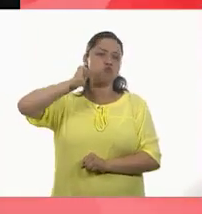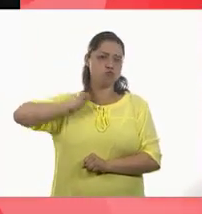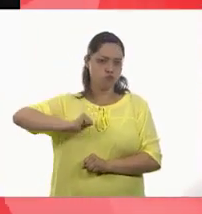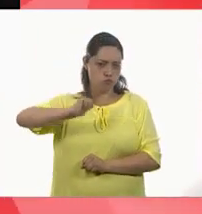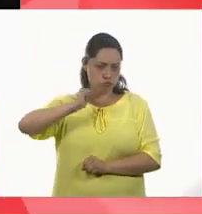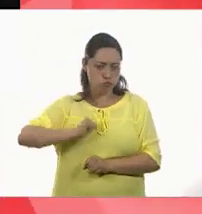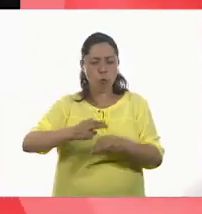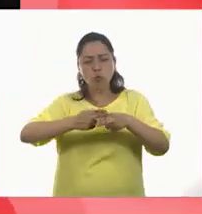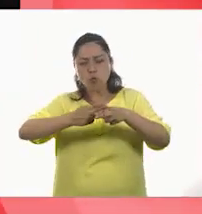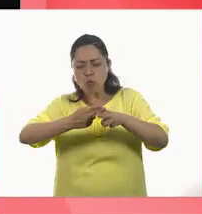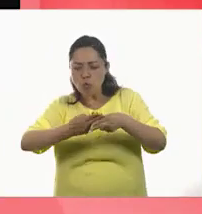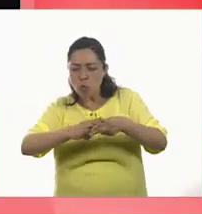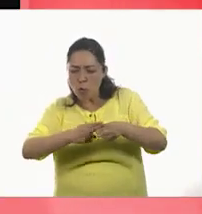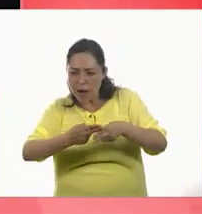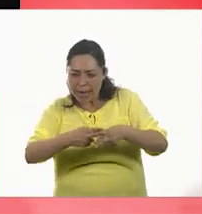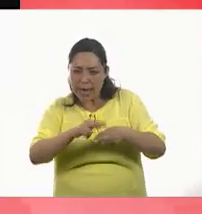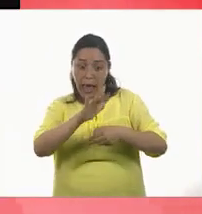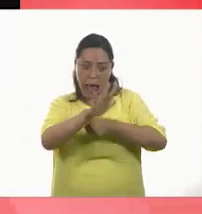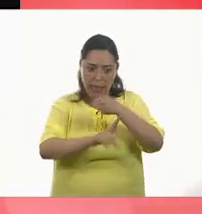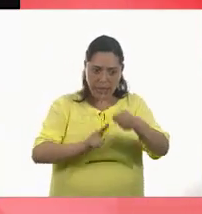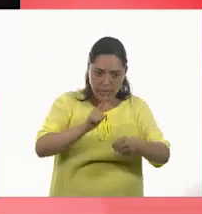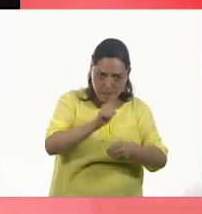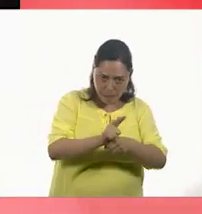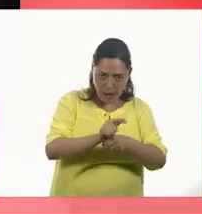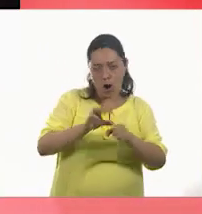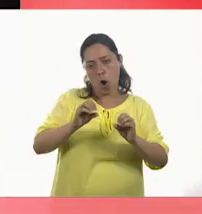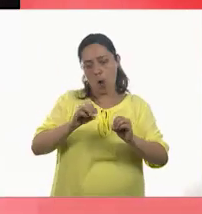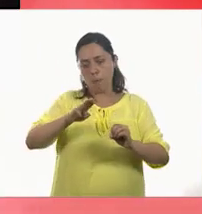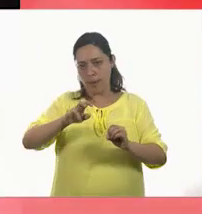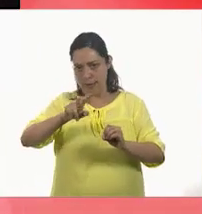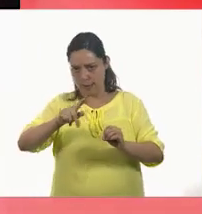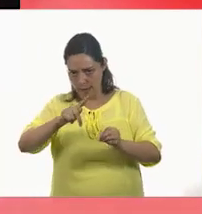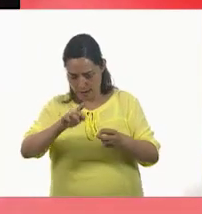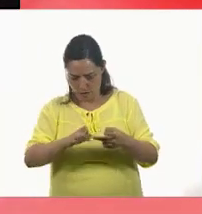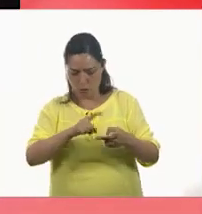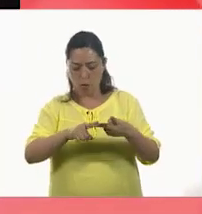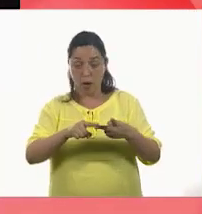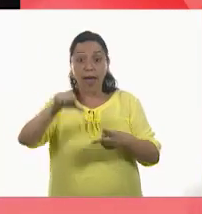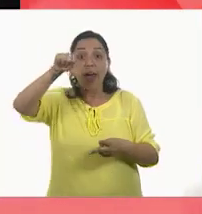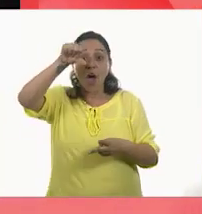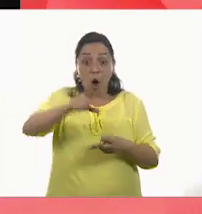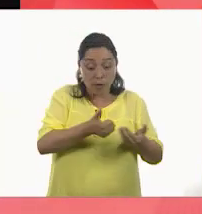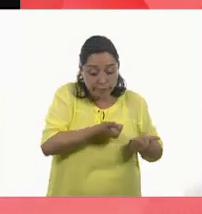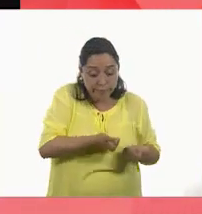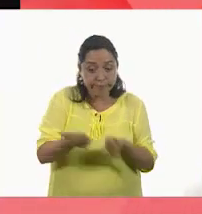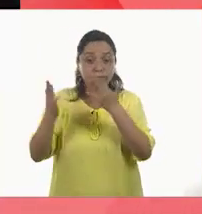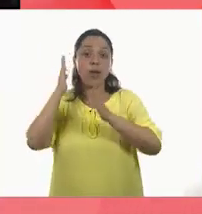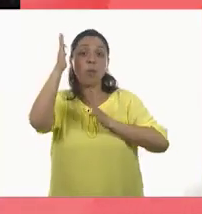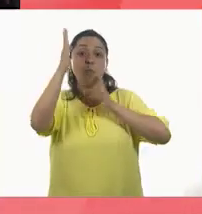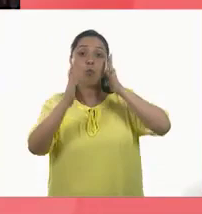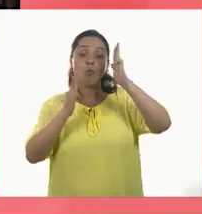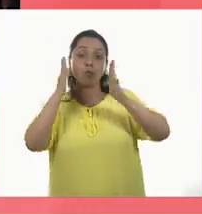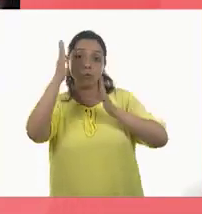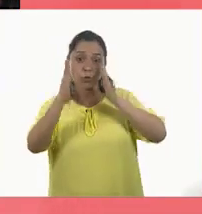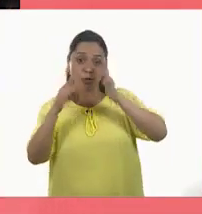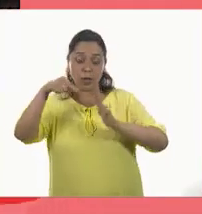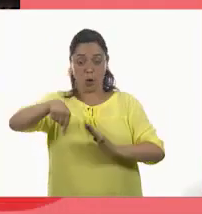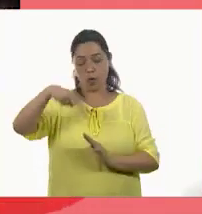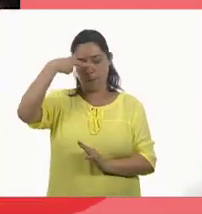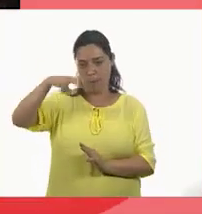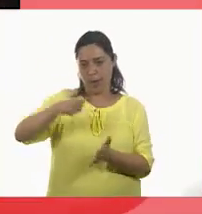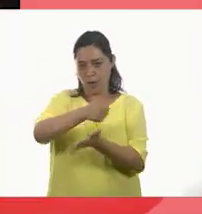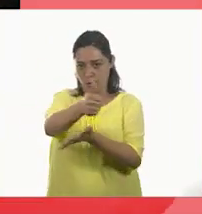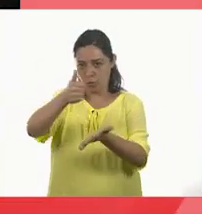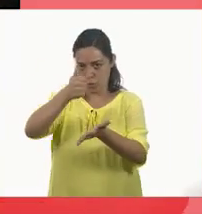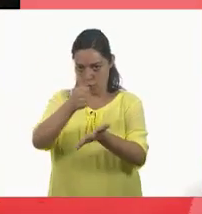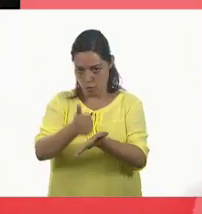como huesos de mastodonte y de mejaterio, que hoy se encuentran en el Museo de Antropología e Historia de la Ciudad de